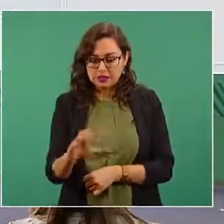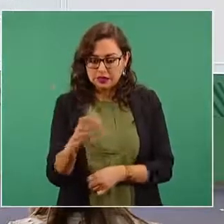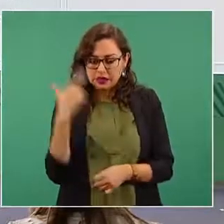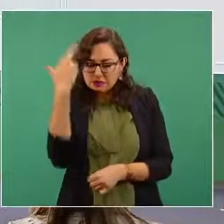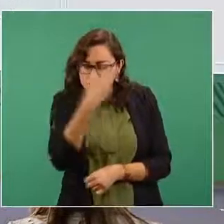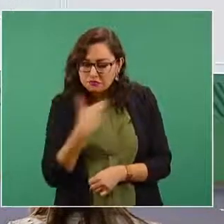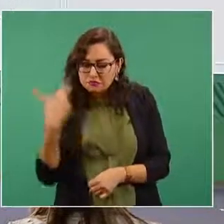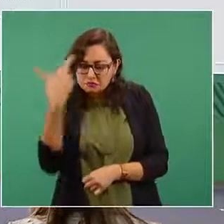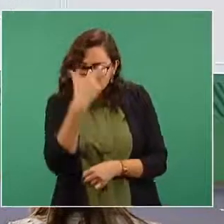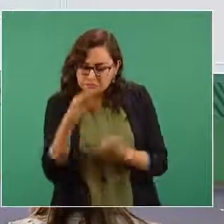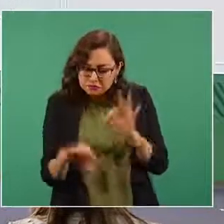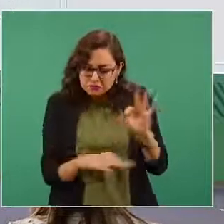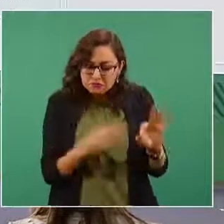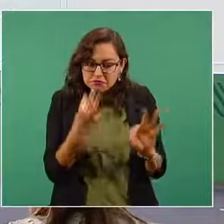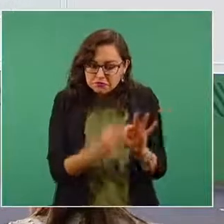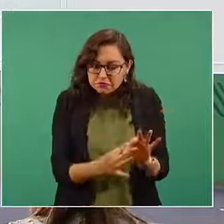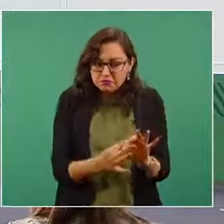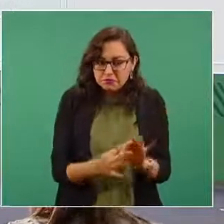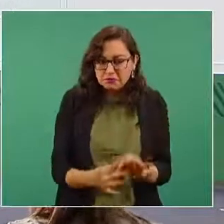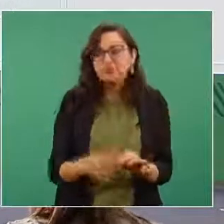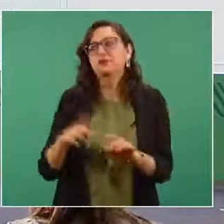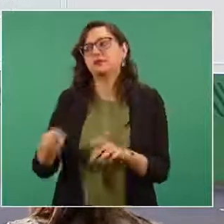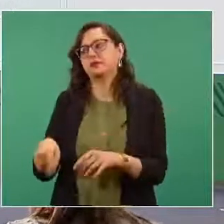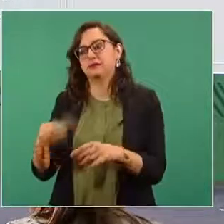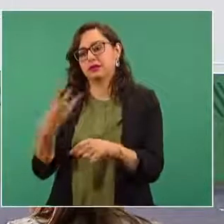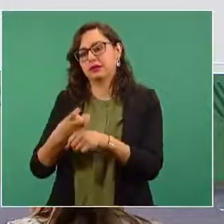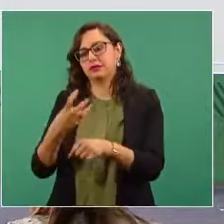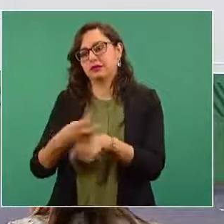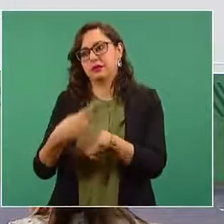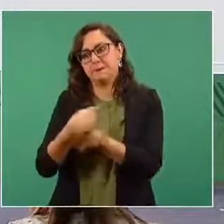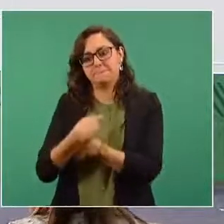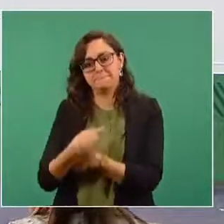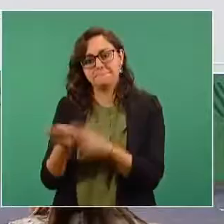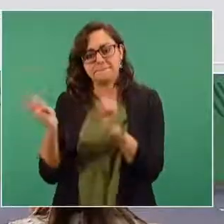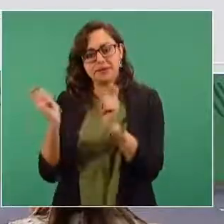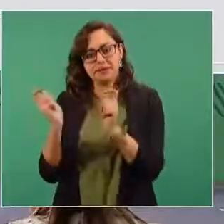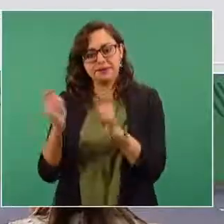distribución para aplicación en la población. La que sigue, por favor.